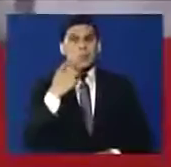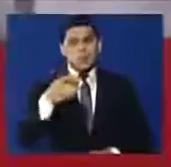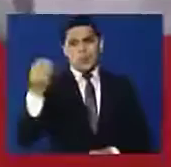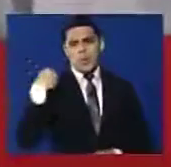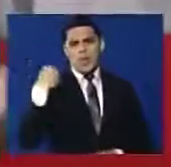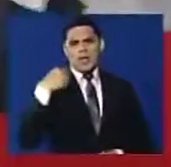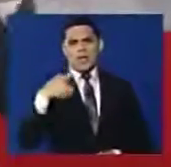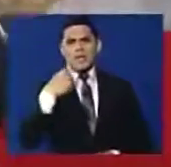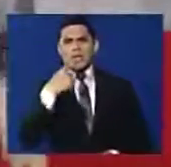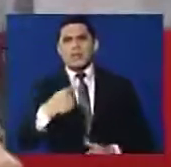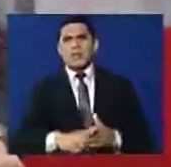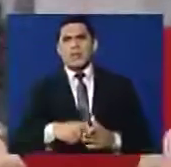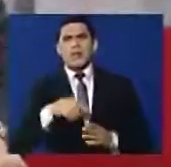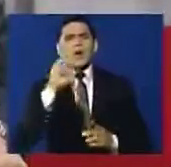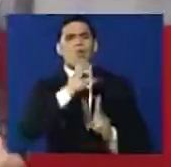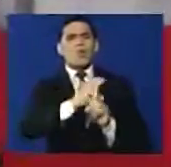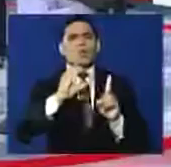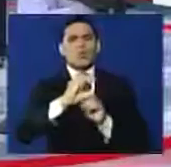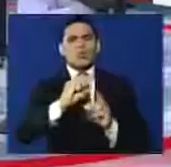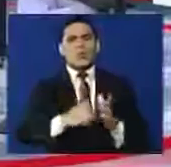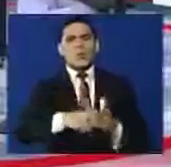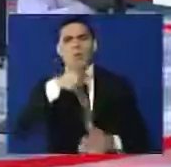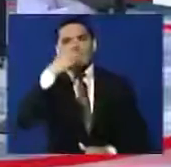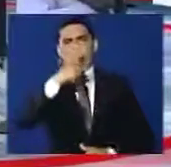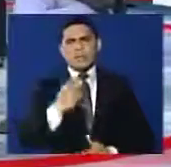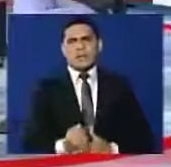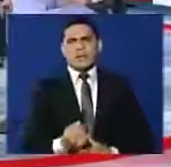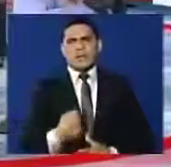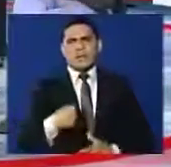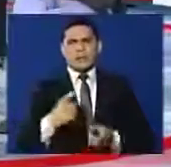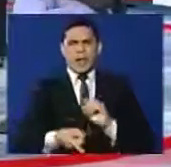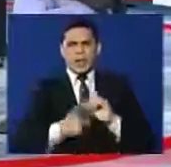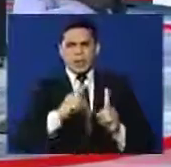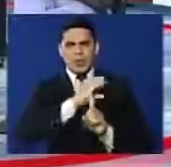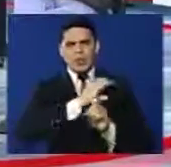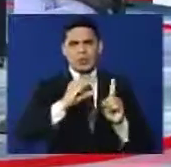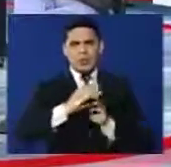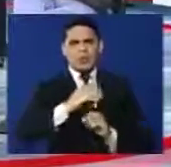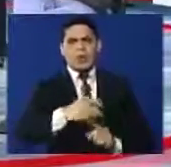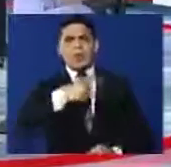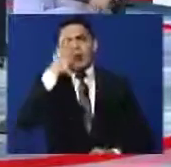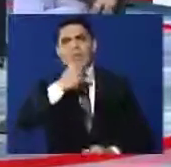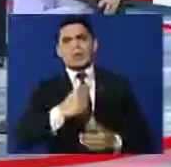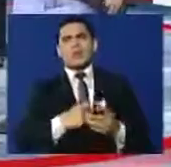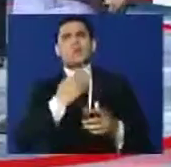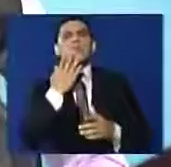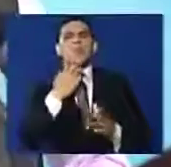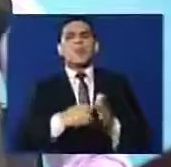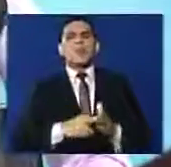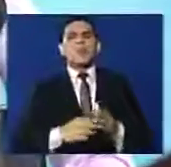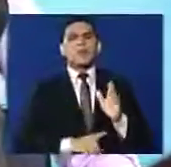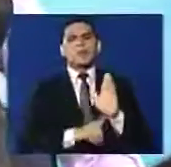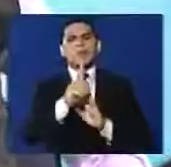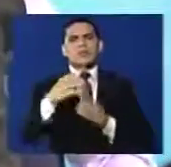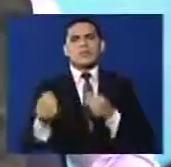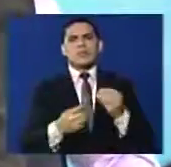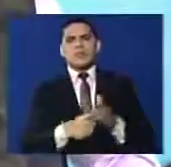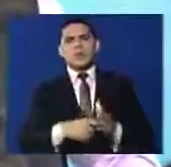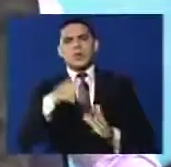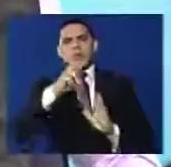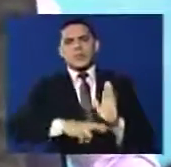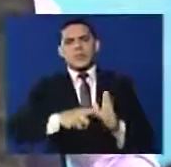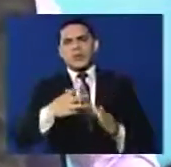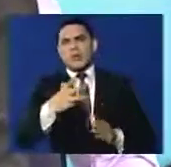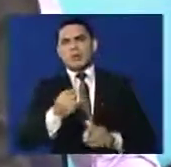a mí los que eso no hay una cultura política? Ahí hay una parte que tiene cultura política, pero los resultados dicen otra cosa. La trascendencia viene por los resultados y no por lo